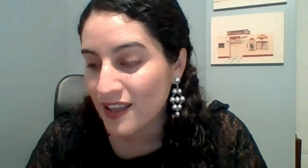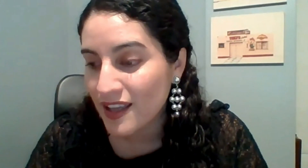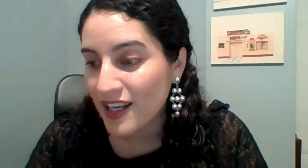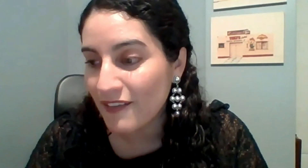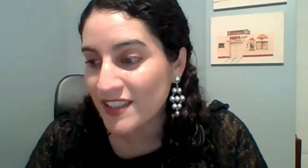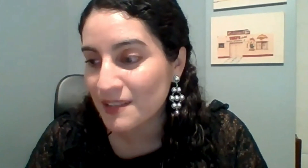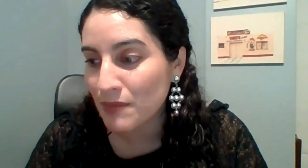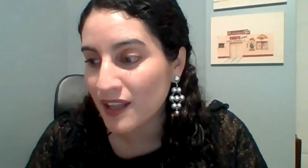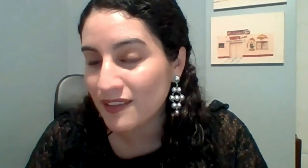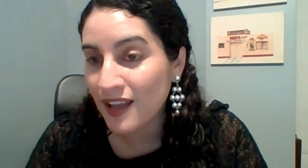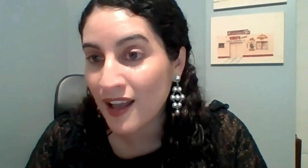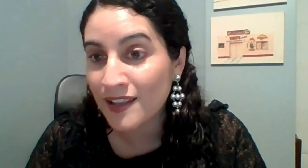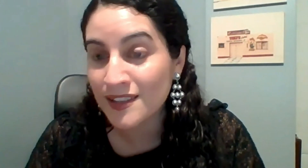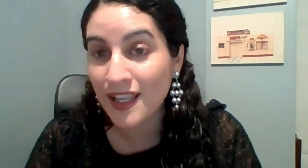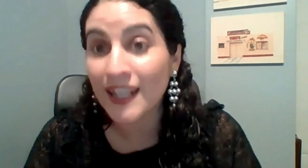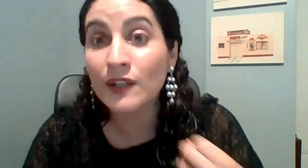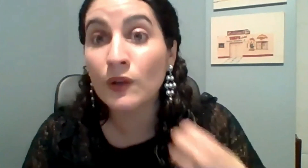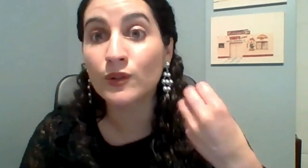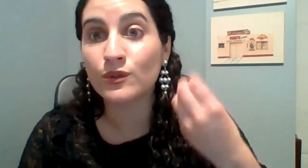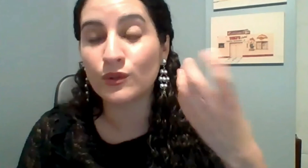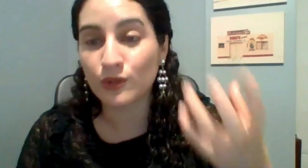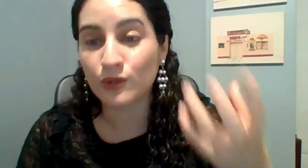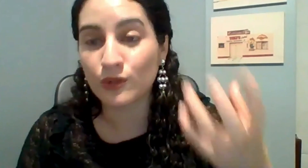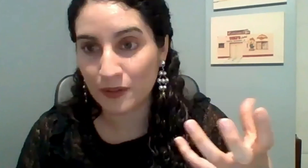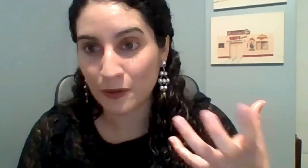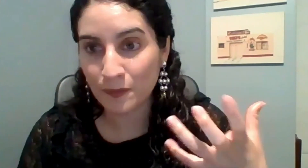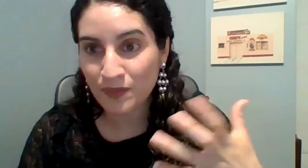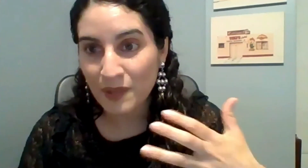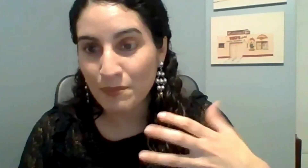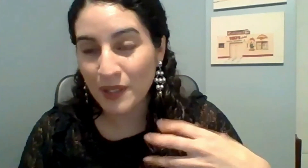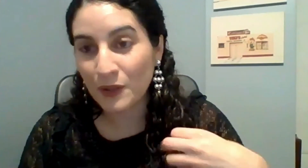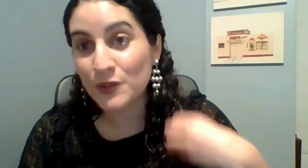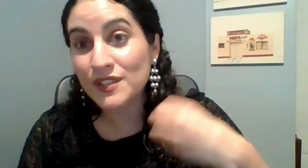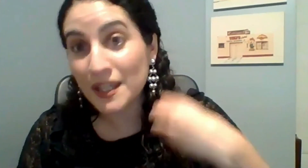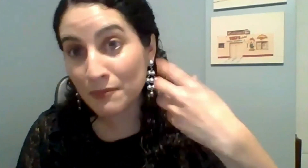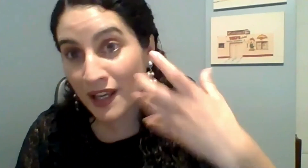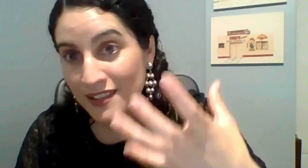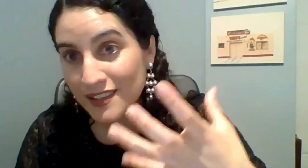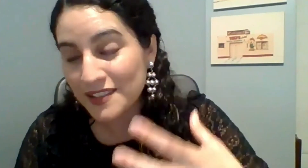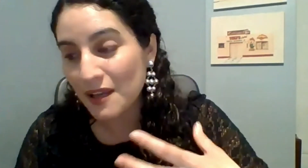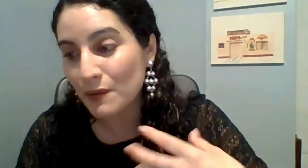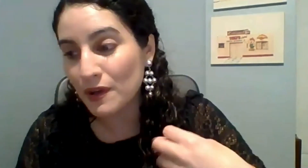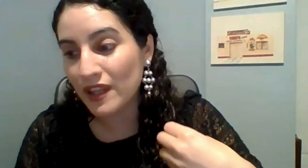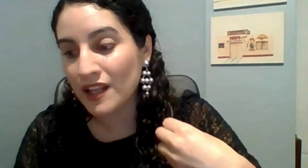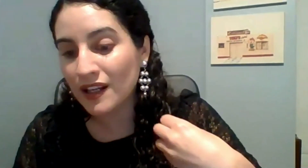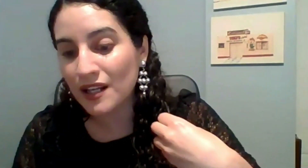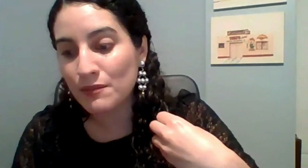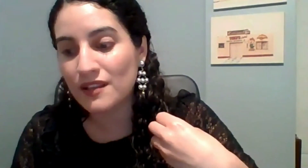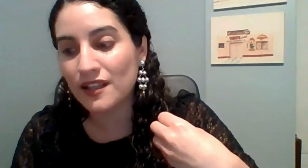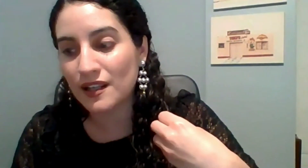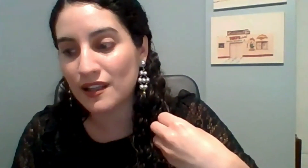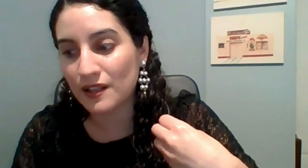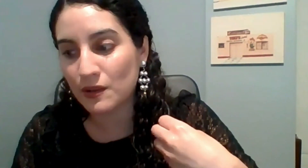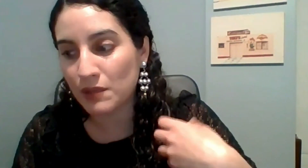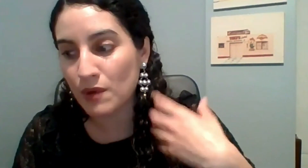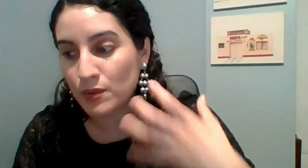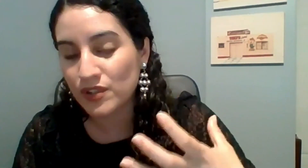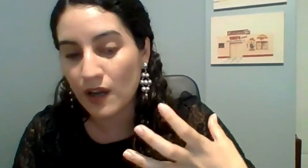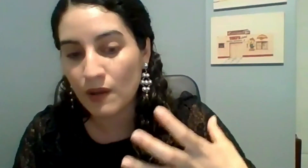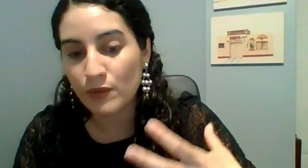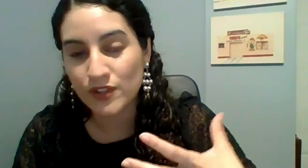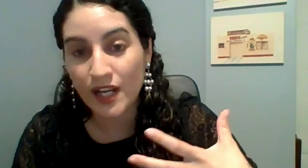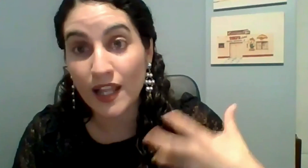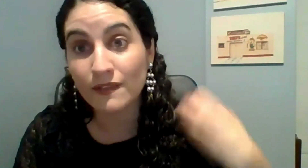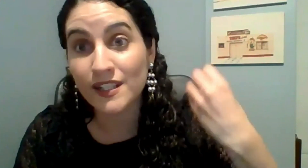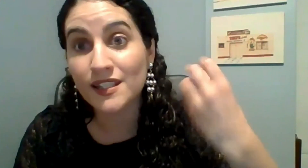que la vestimenta es el hilo conductor, ¿no? Pero los temas que se abordan realmente lo que hemos